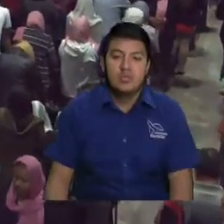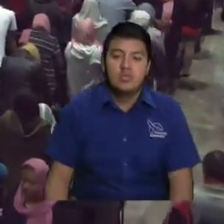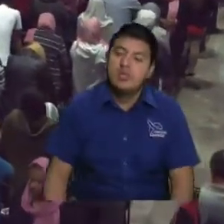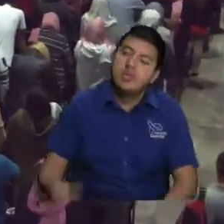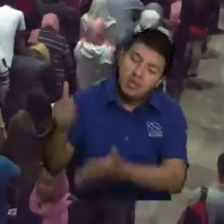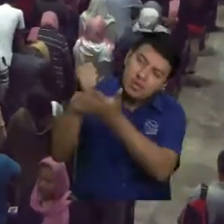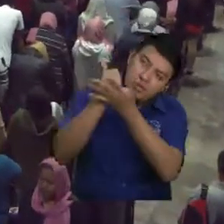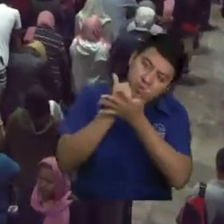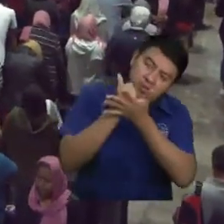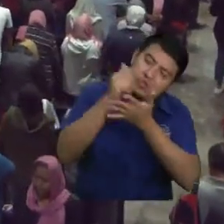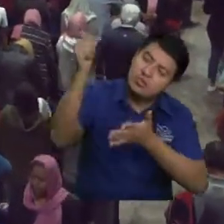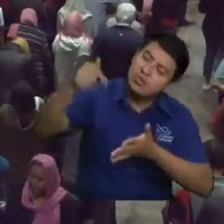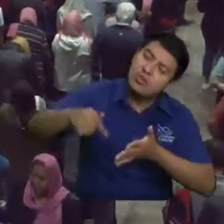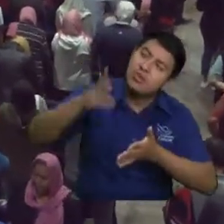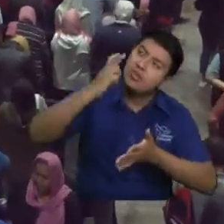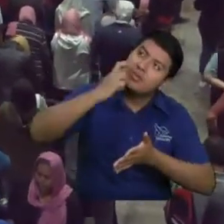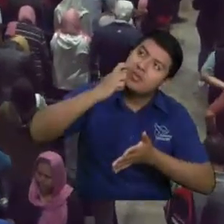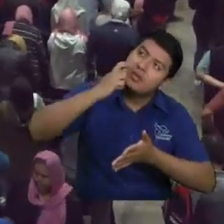ayúdanos hoy.